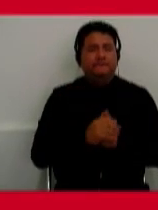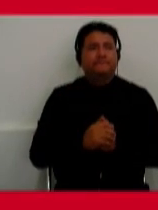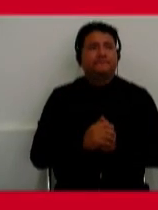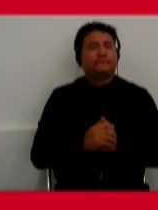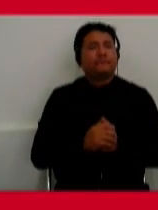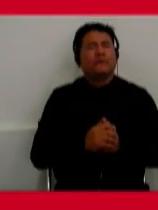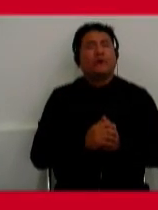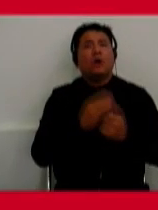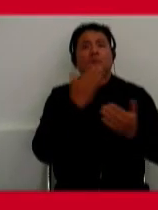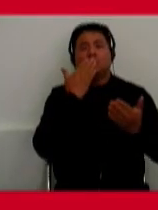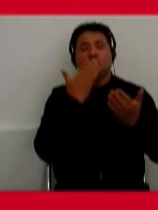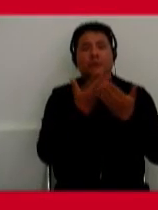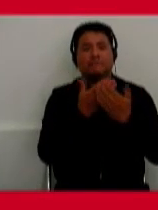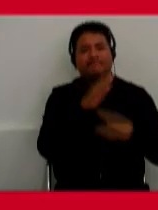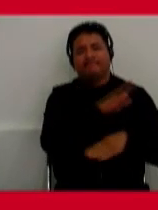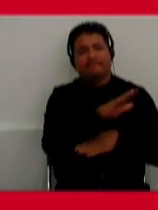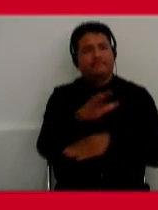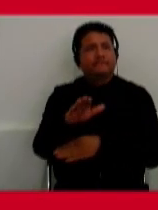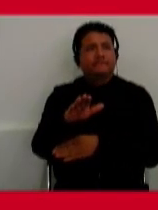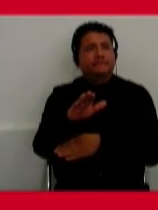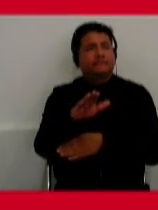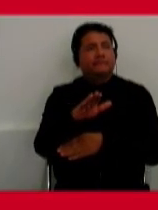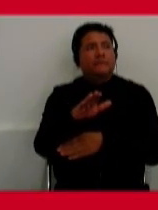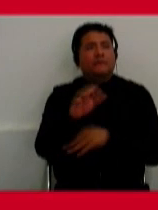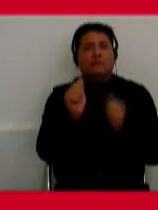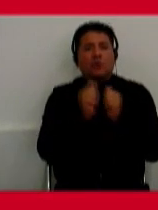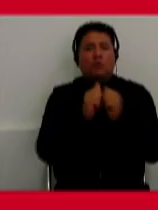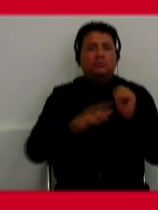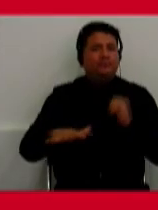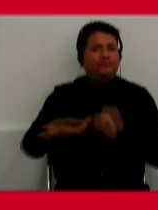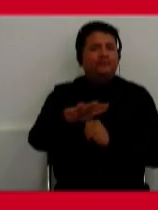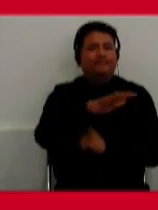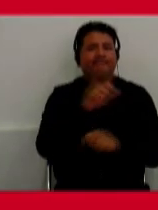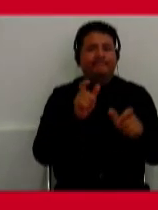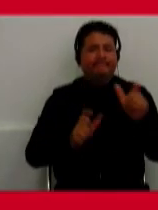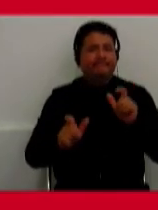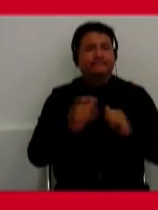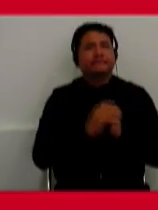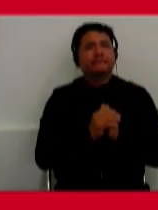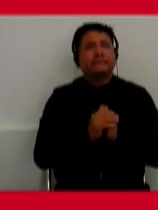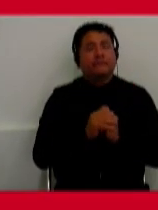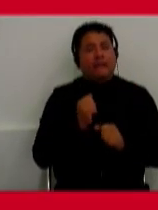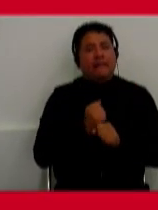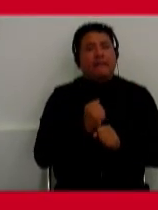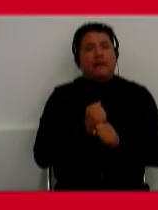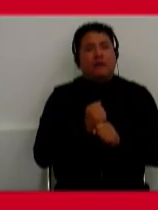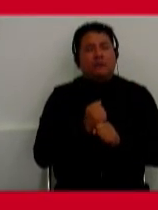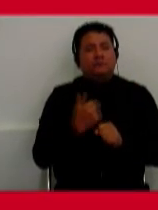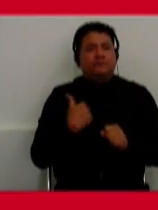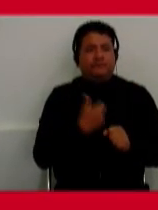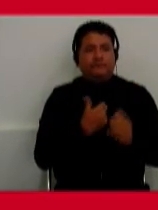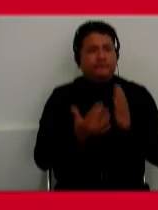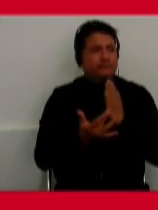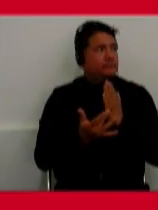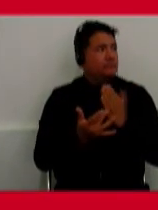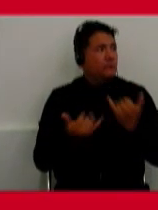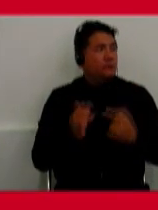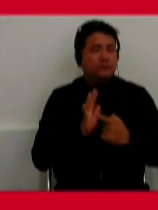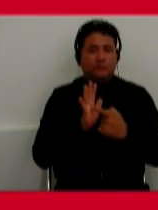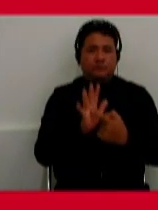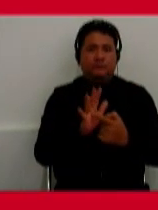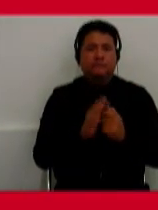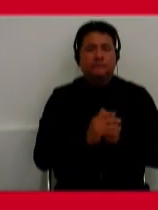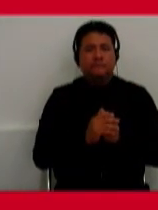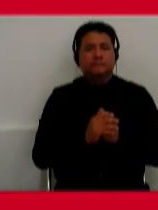Muy buenas tardes con el público. El trabajo técnico que hoy vamos a presentar es de